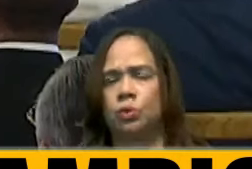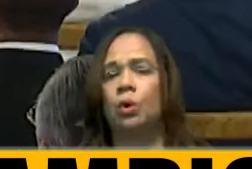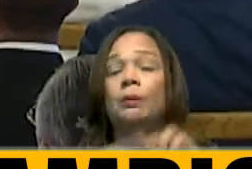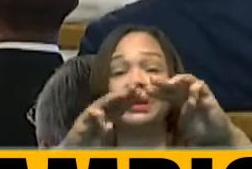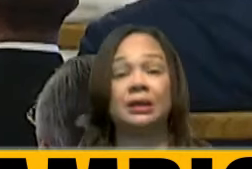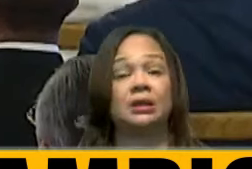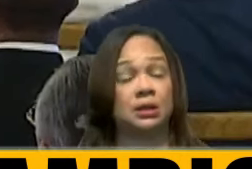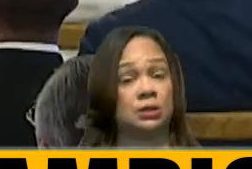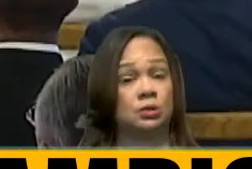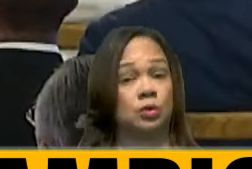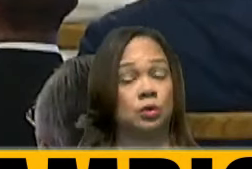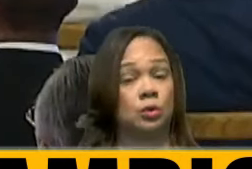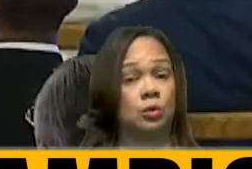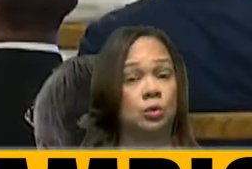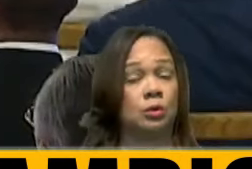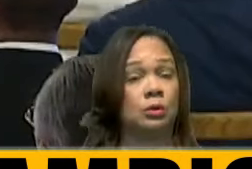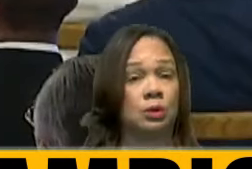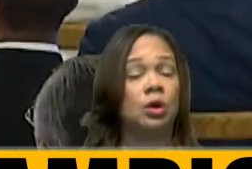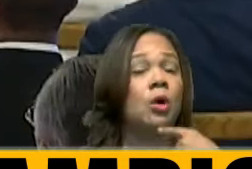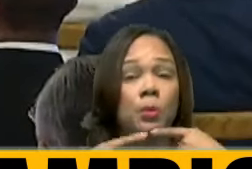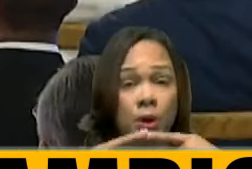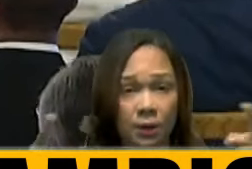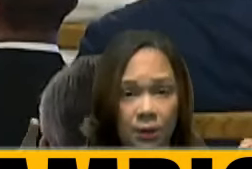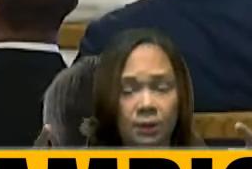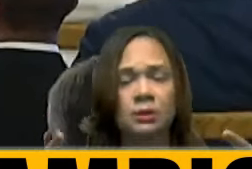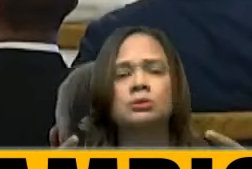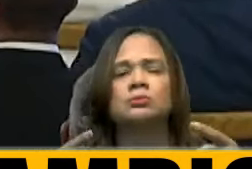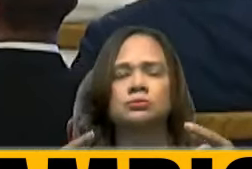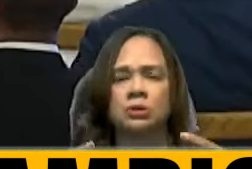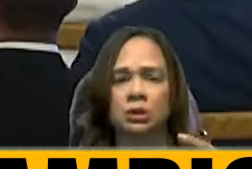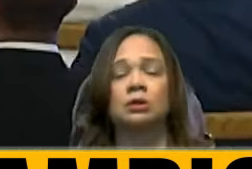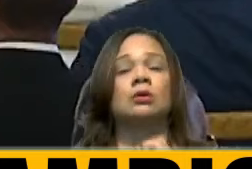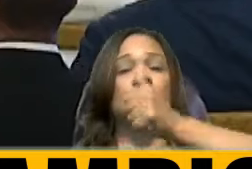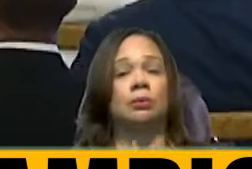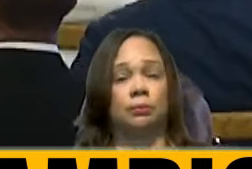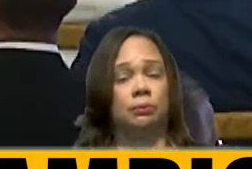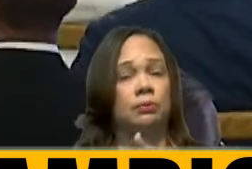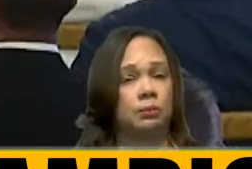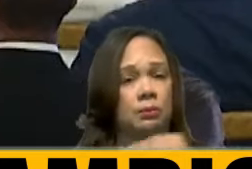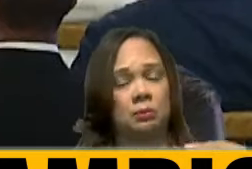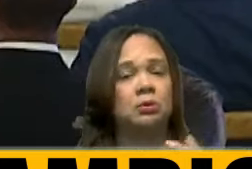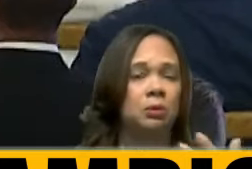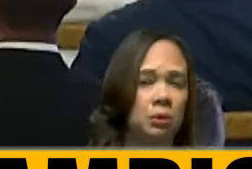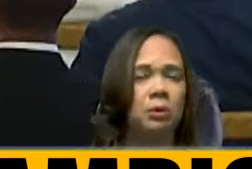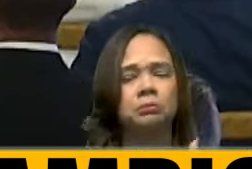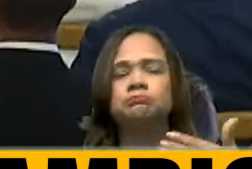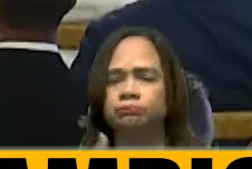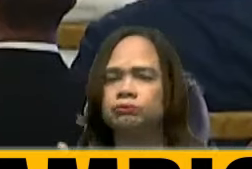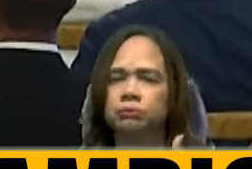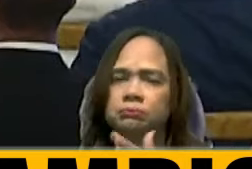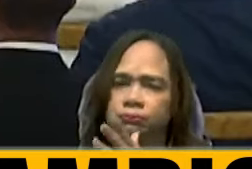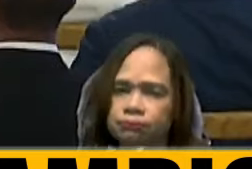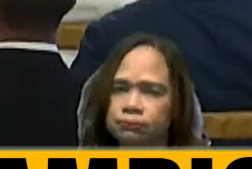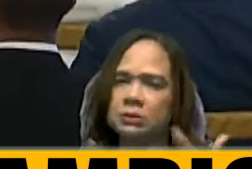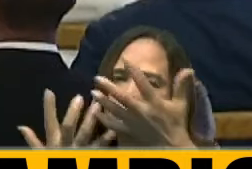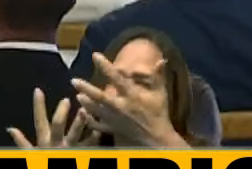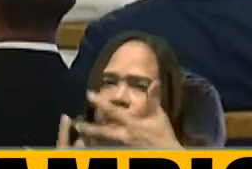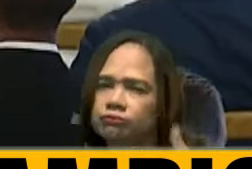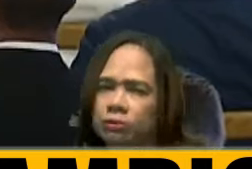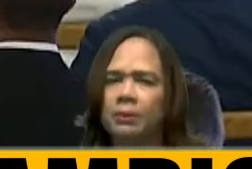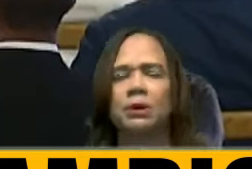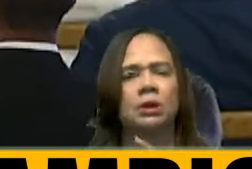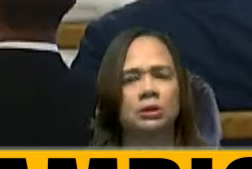Ministerio correspondiente como el presidente anunció luego de la Confirmación del mibet se ha ido reorganizando todo lo que son